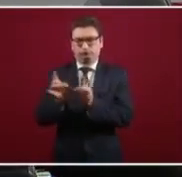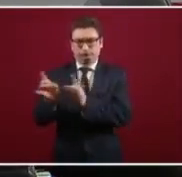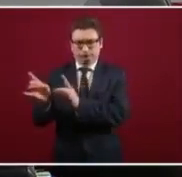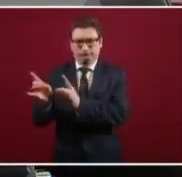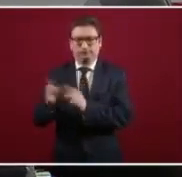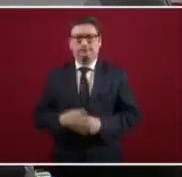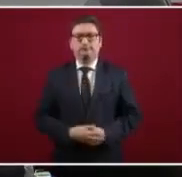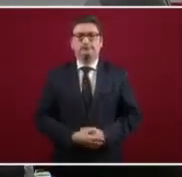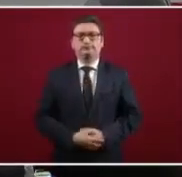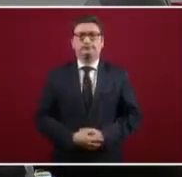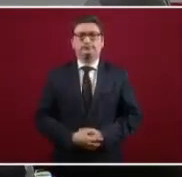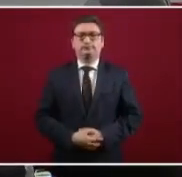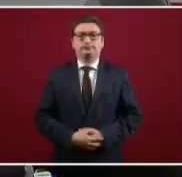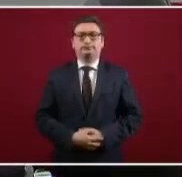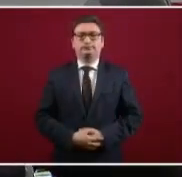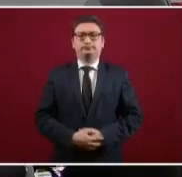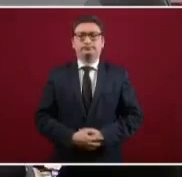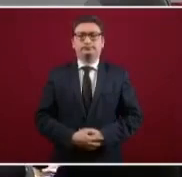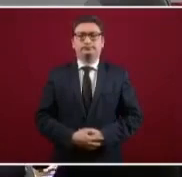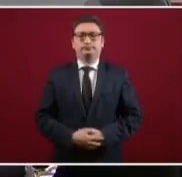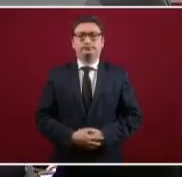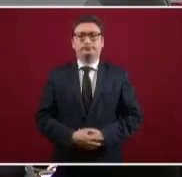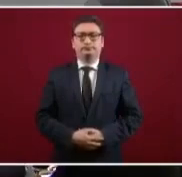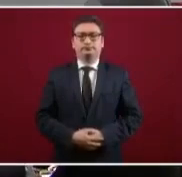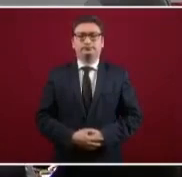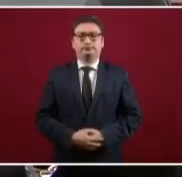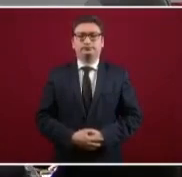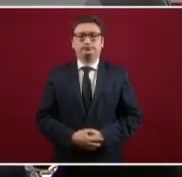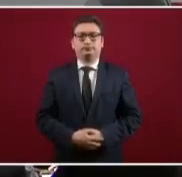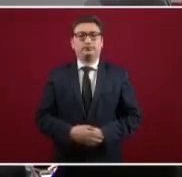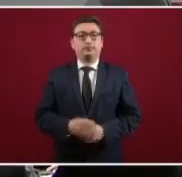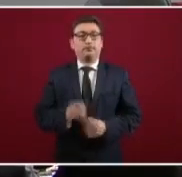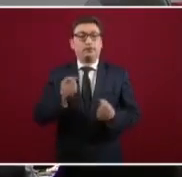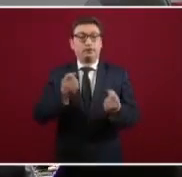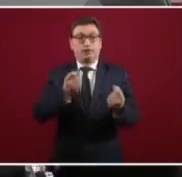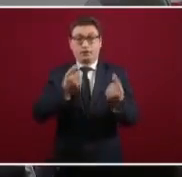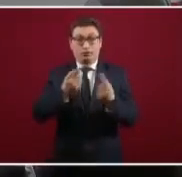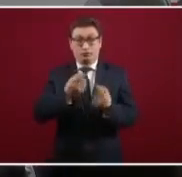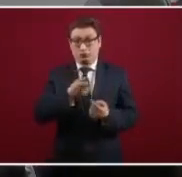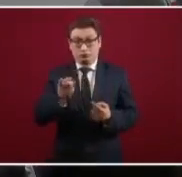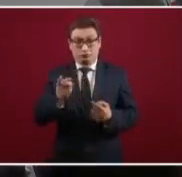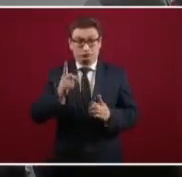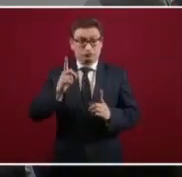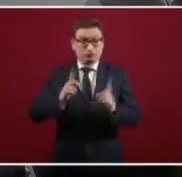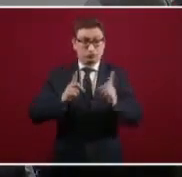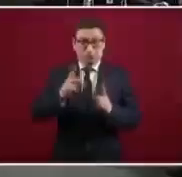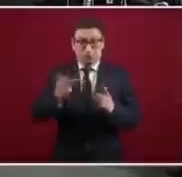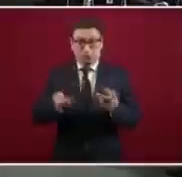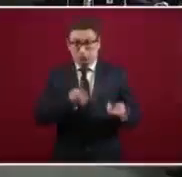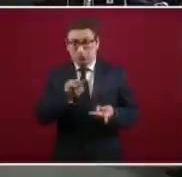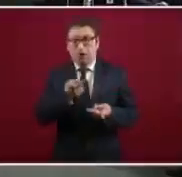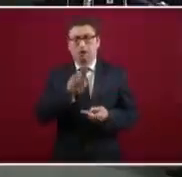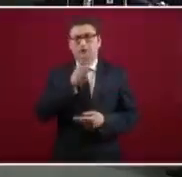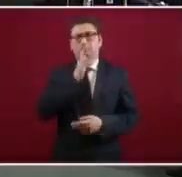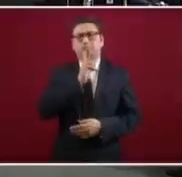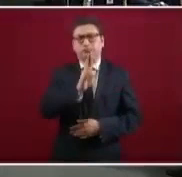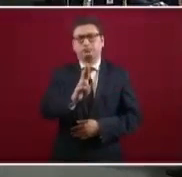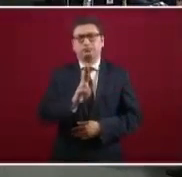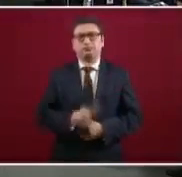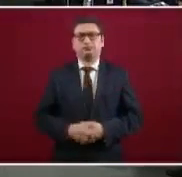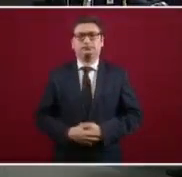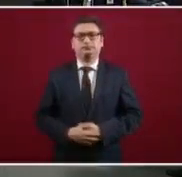i si hay alguna pregunta las respondemos